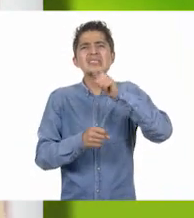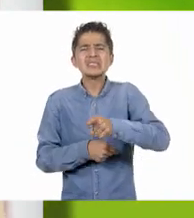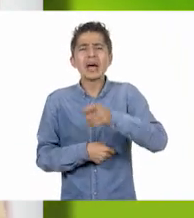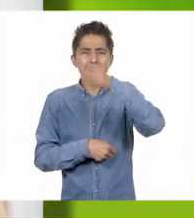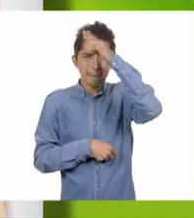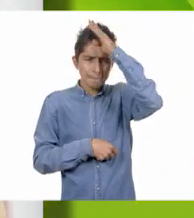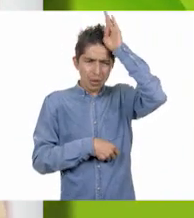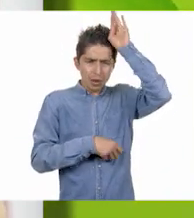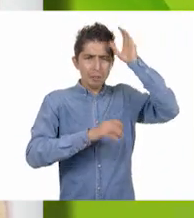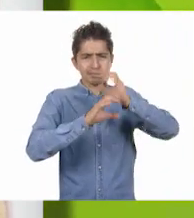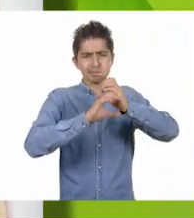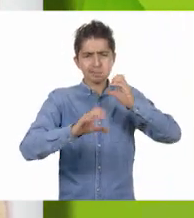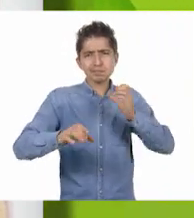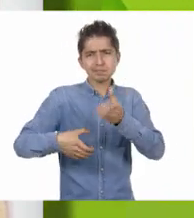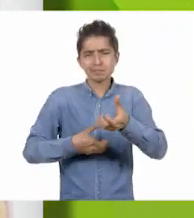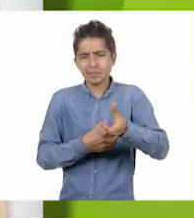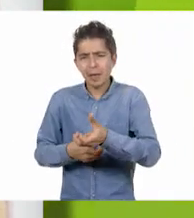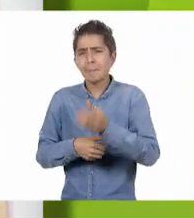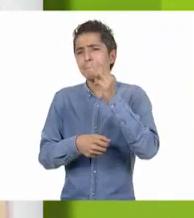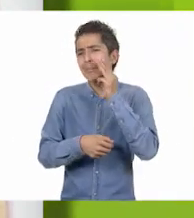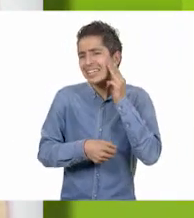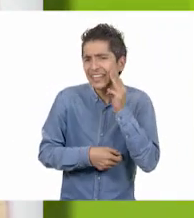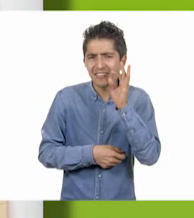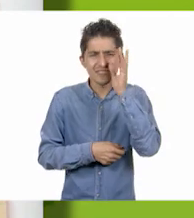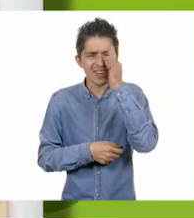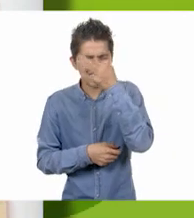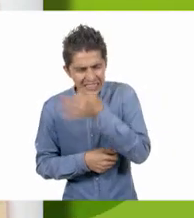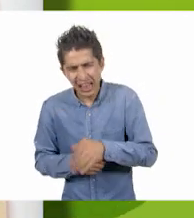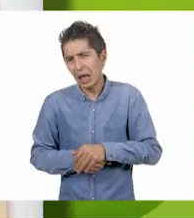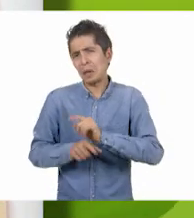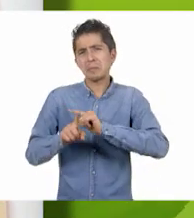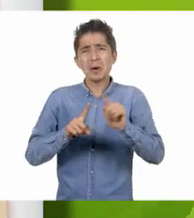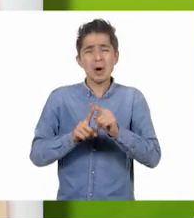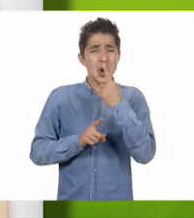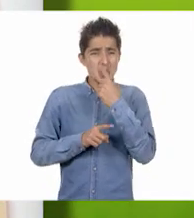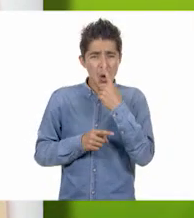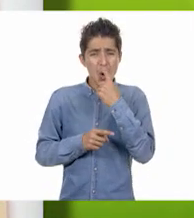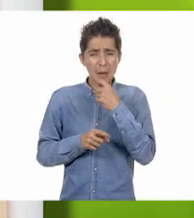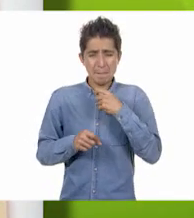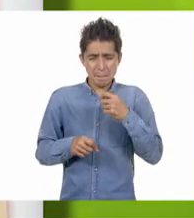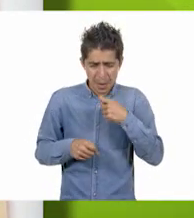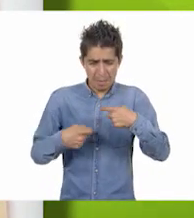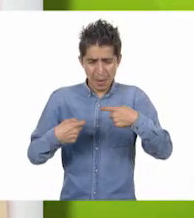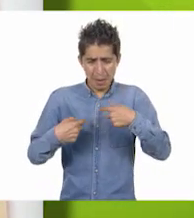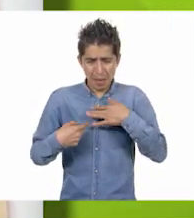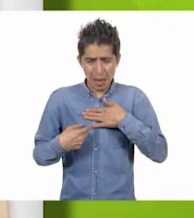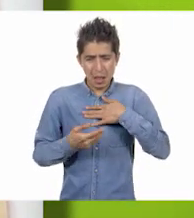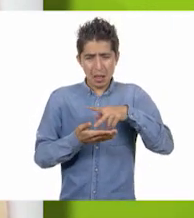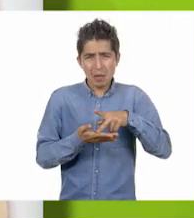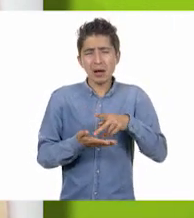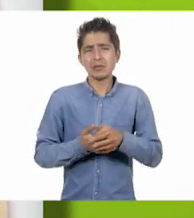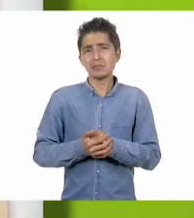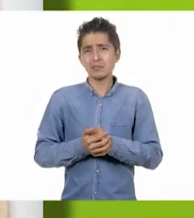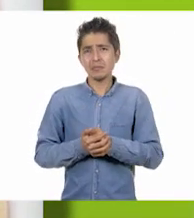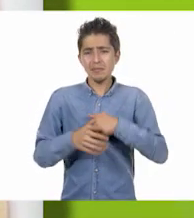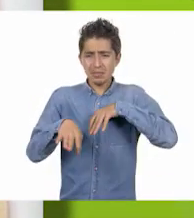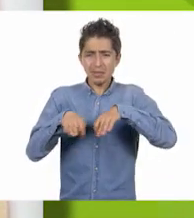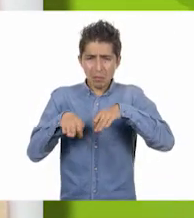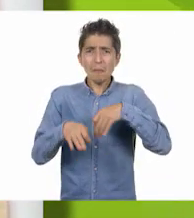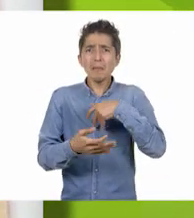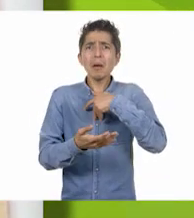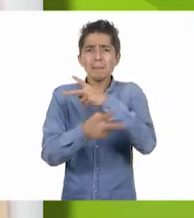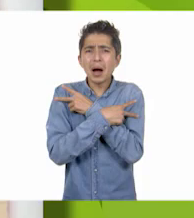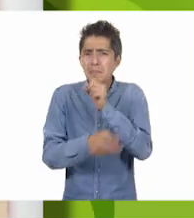bomberos, manzanas, fresas y cualquier cosa que sea roja. Trabajo hasta en vacaciones.